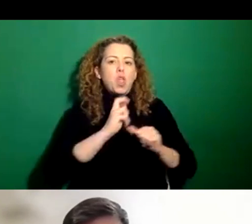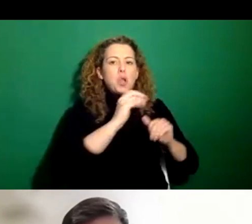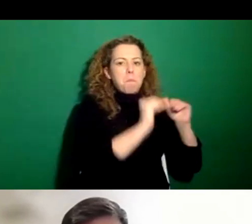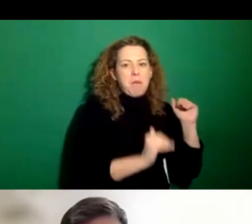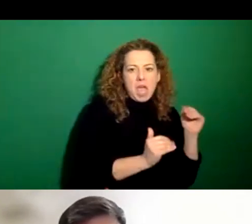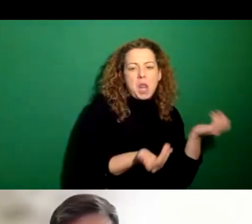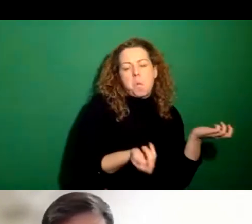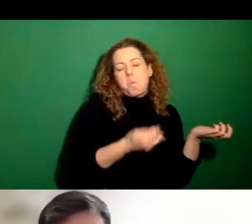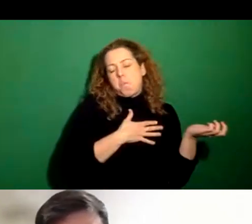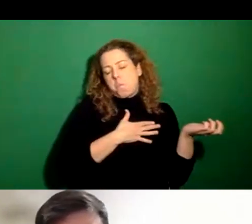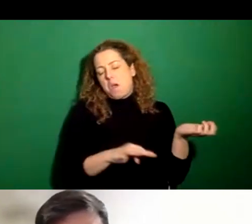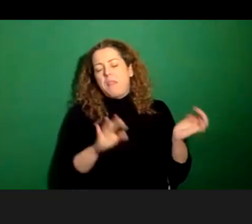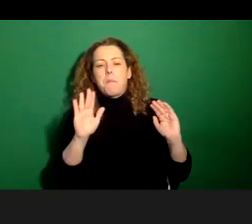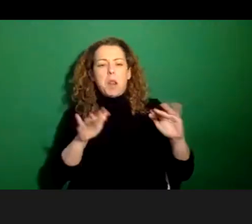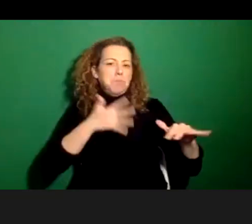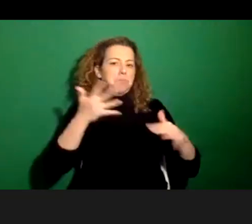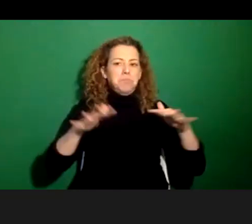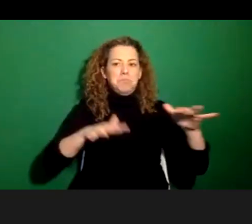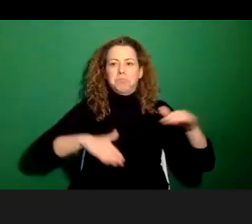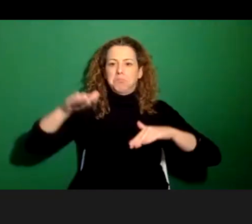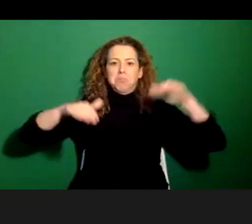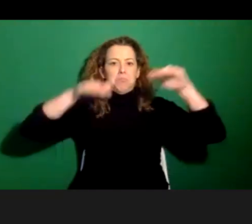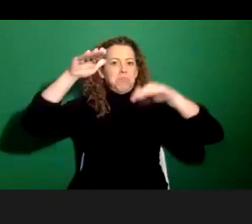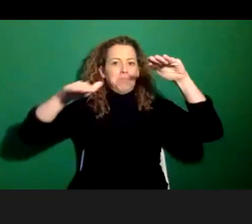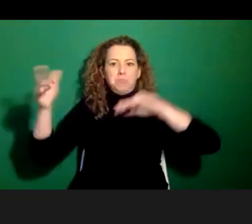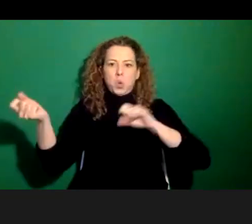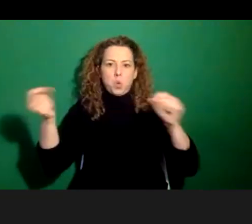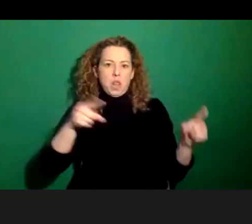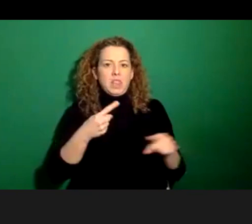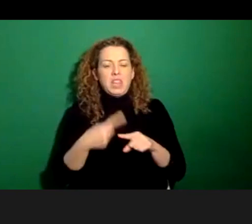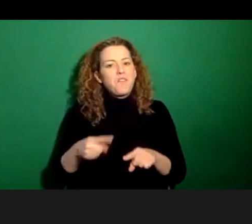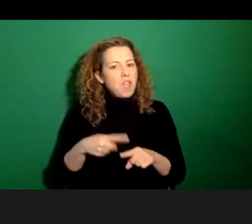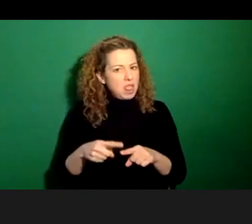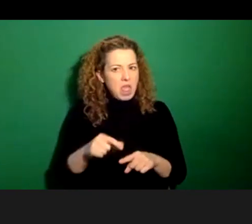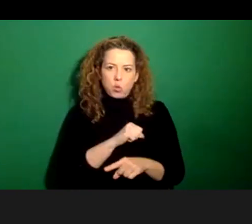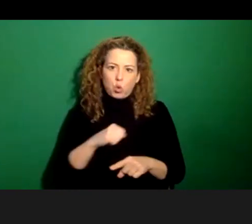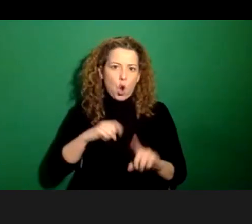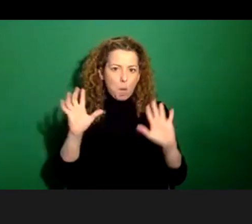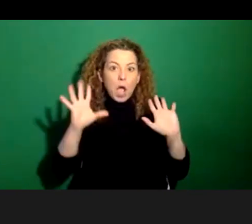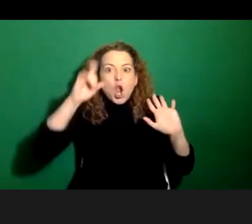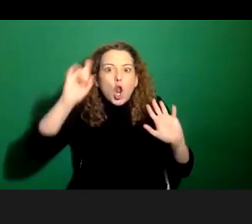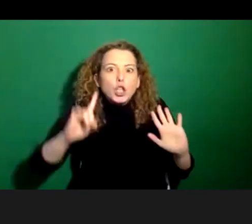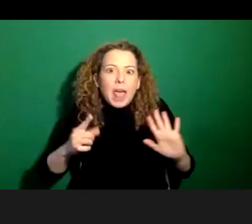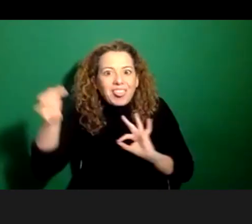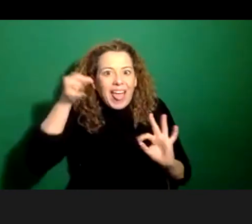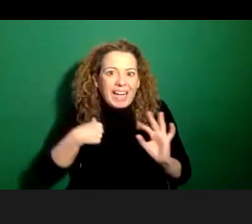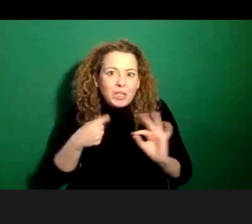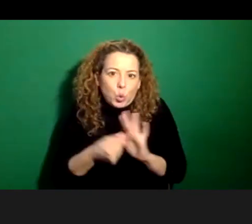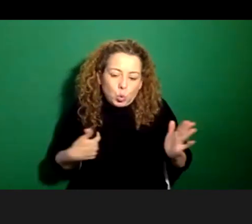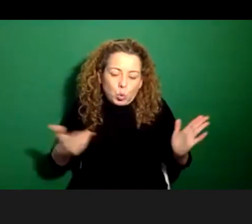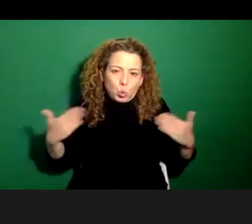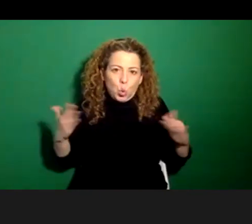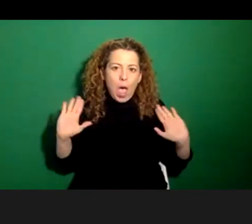quizás están un poco más atrasados, pero no creo que sea una cuestión de diferencias autonómicas. No lo sé, tampoco tengo datos, evidentemente. No,